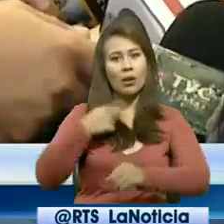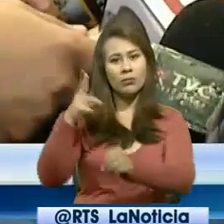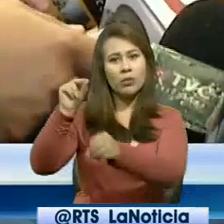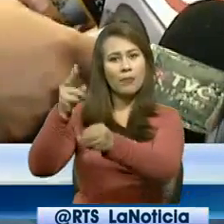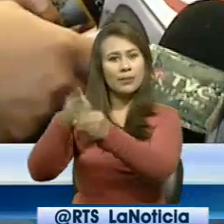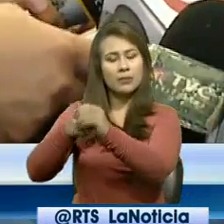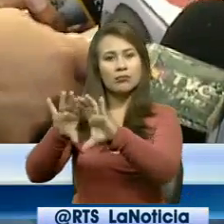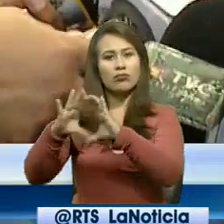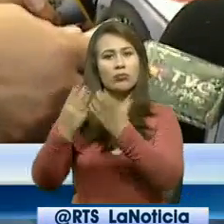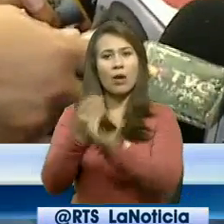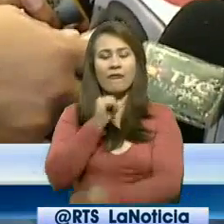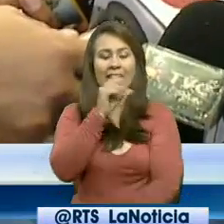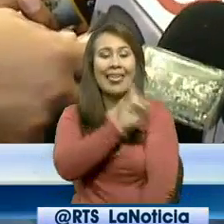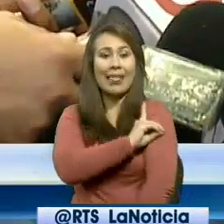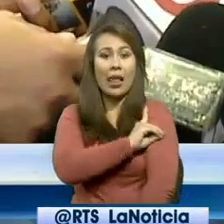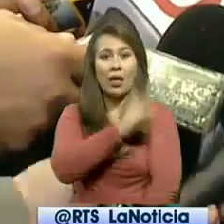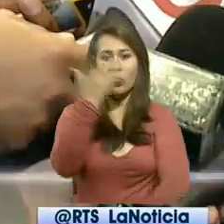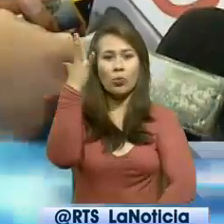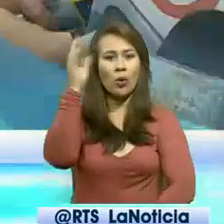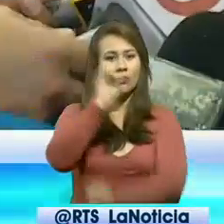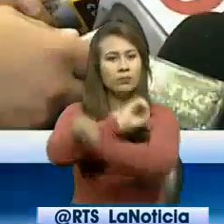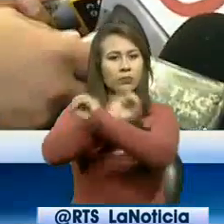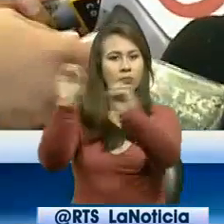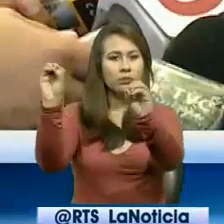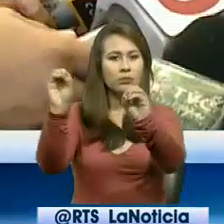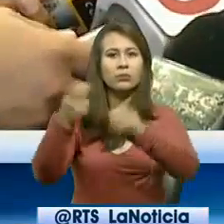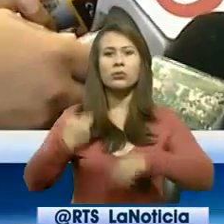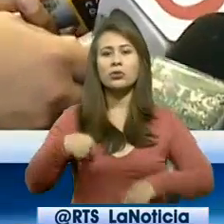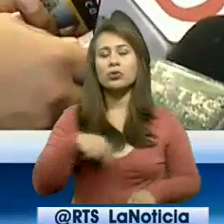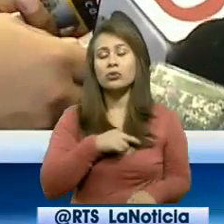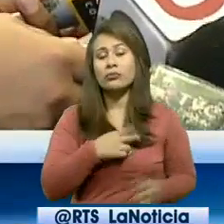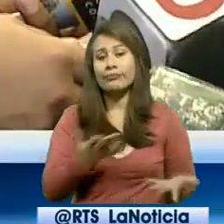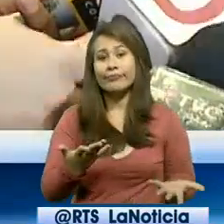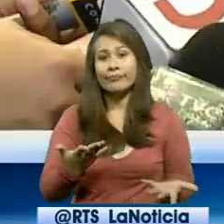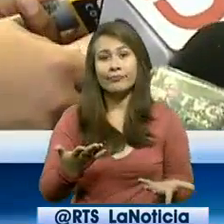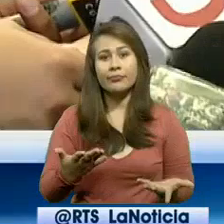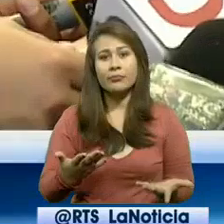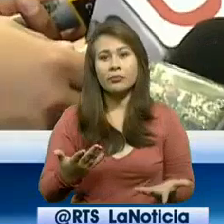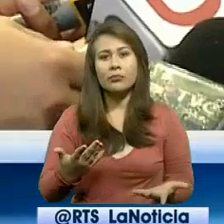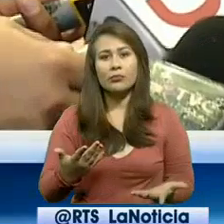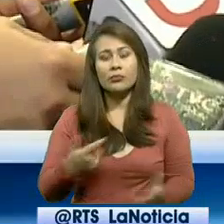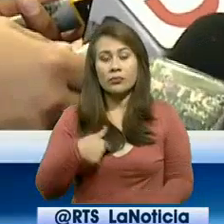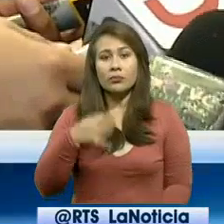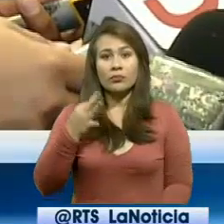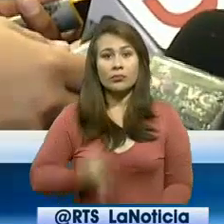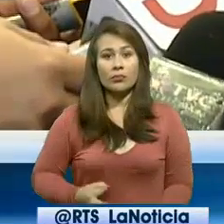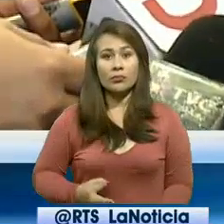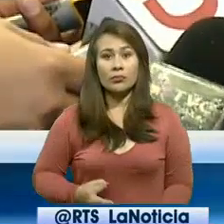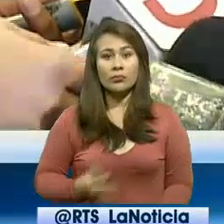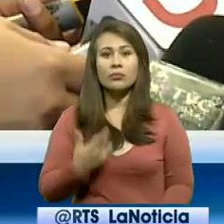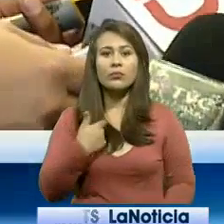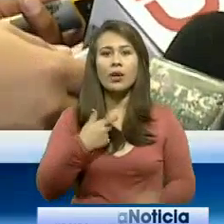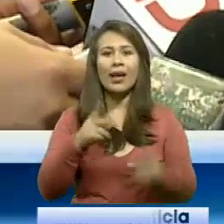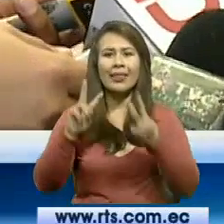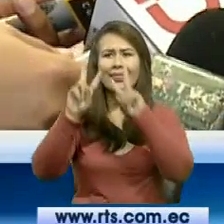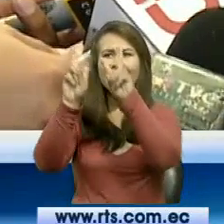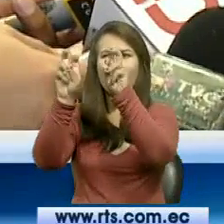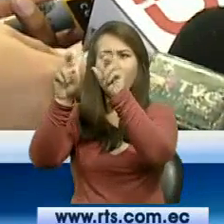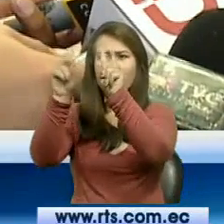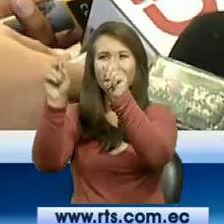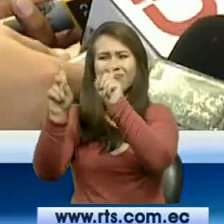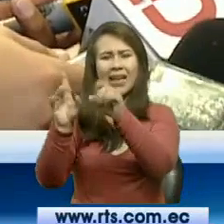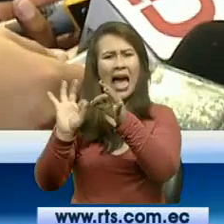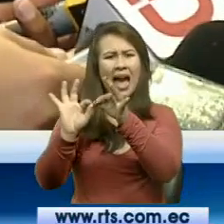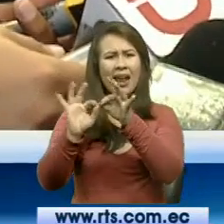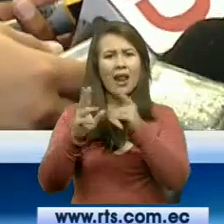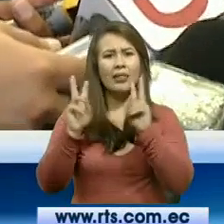no tendremos un delegado, lo cual no significa de ninguna manera obstruir, es una comisión muy puntual. El grueso de los temas tiene que